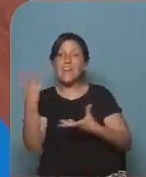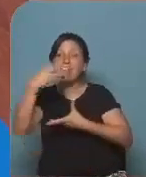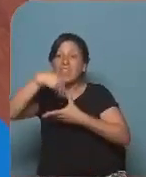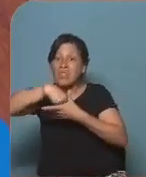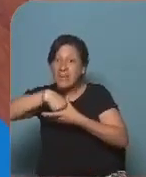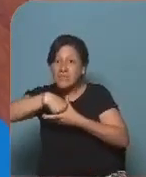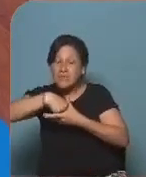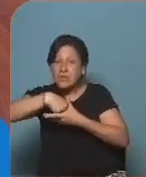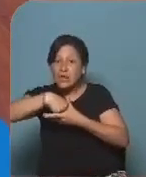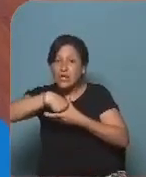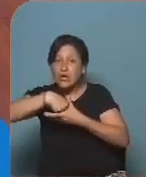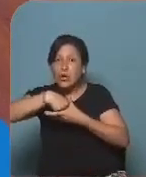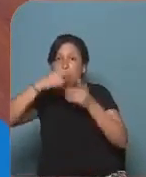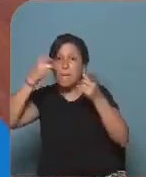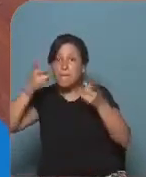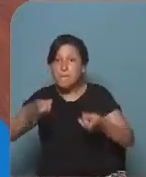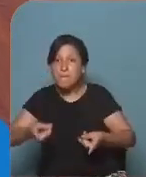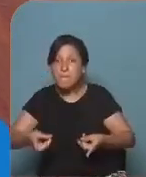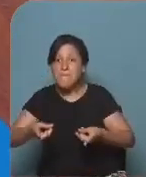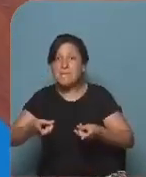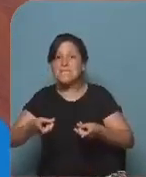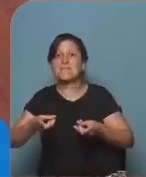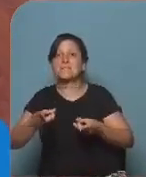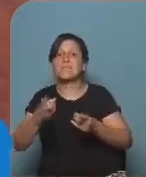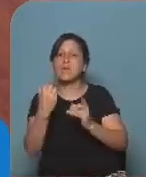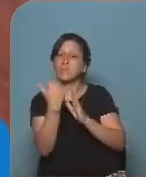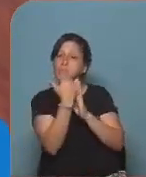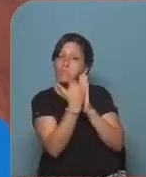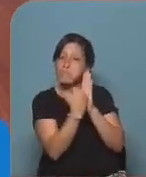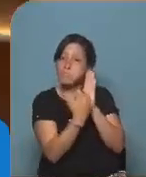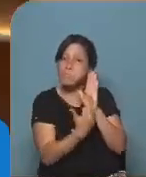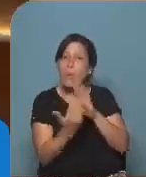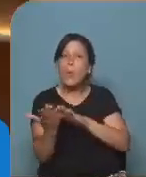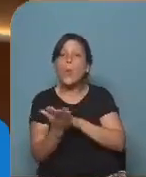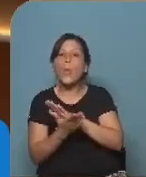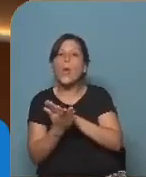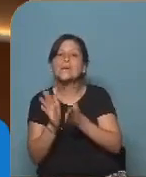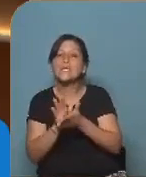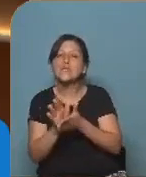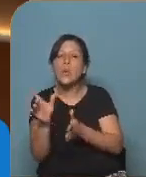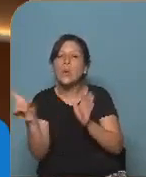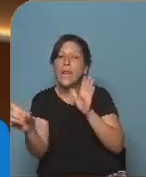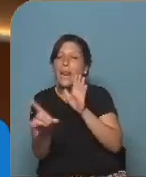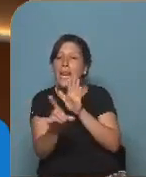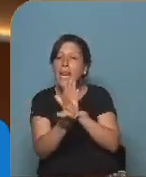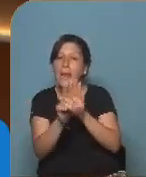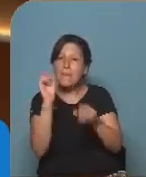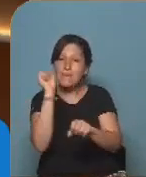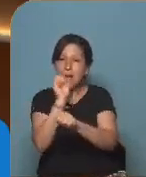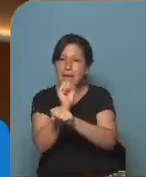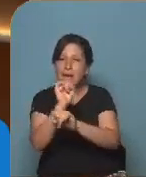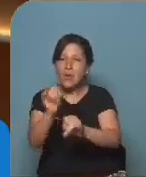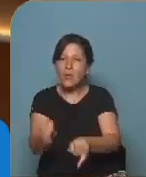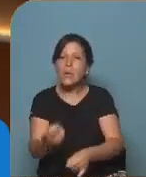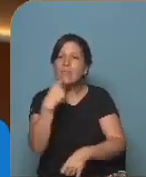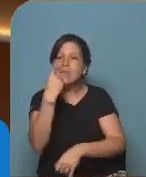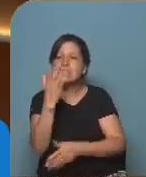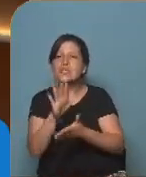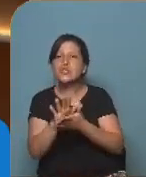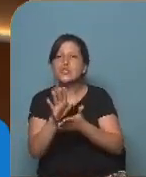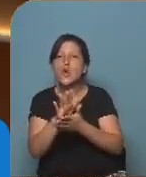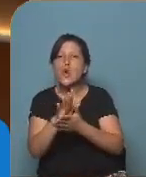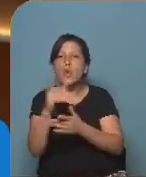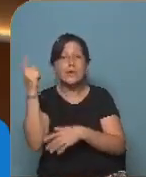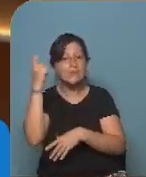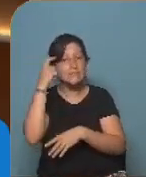dentro de los fundamentos de esta ley penal juvenil, se menciona la ley de salud mental. La ley